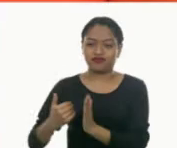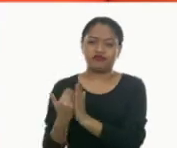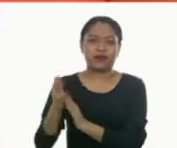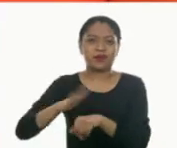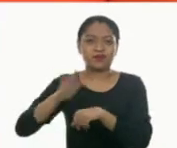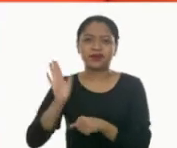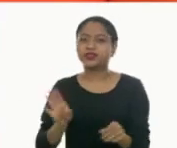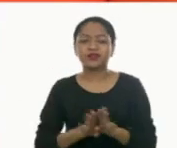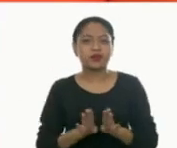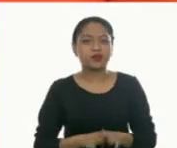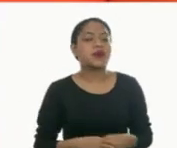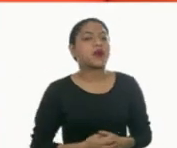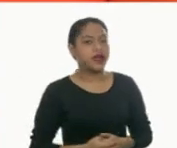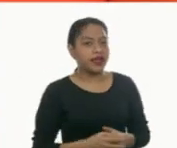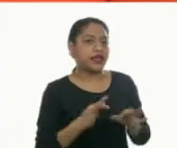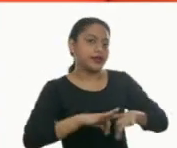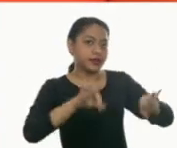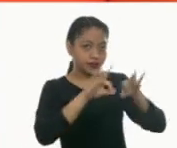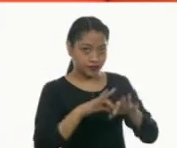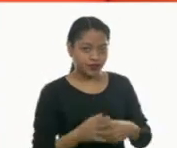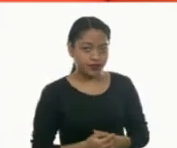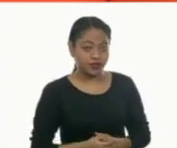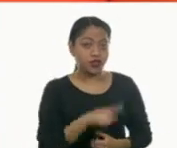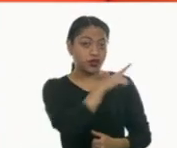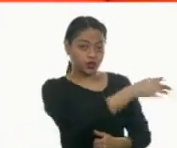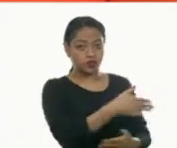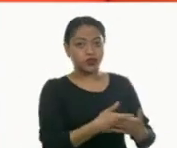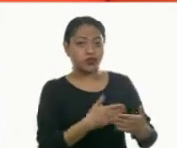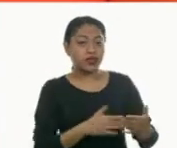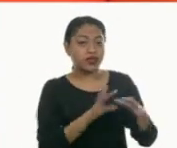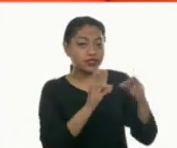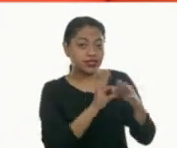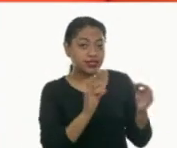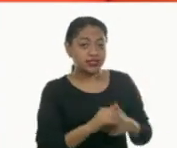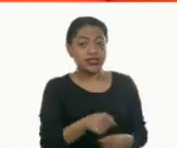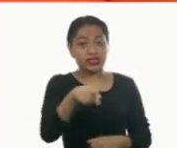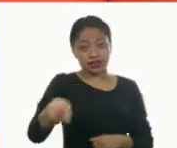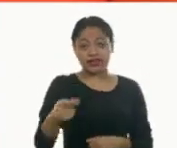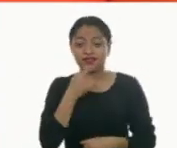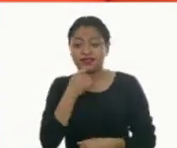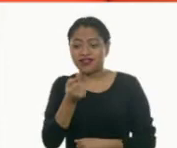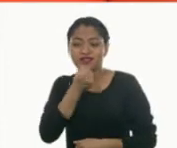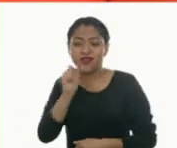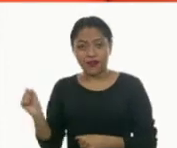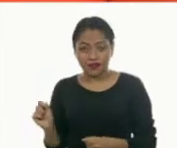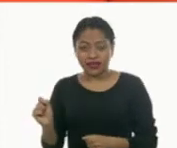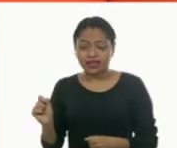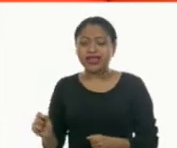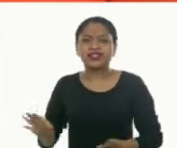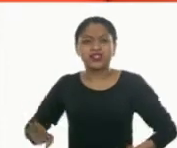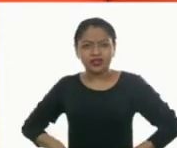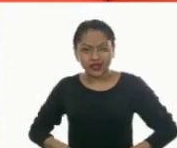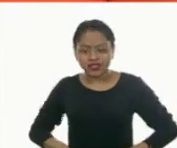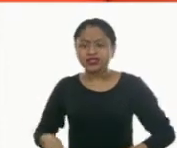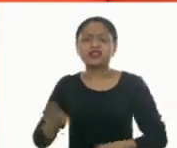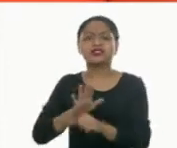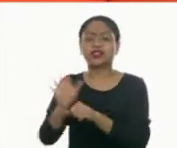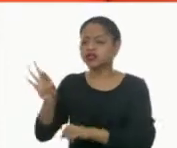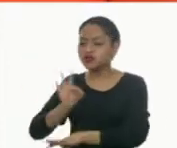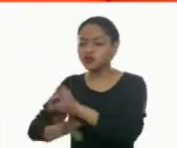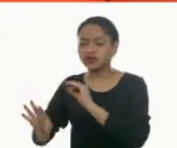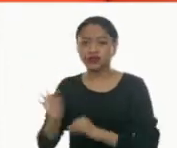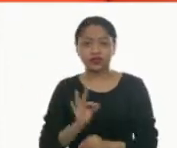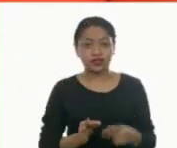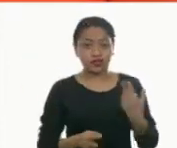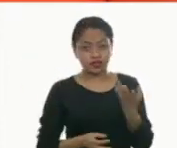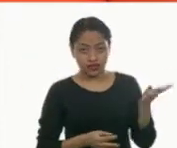más importante es que, como tú bien dices, dependiendo de las habilidades que ellos conocen a sus alumnos y que los papás ahora